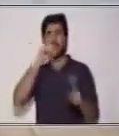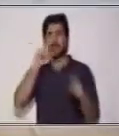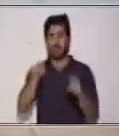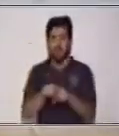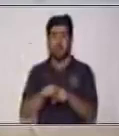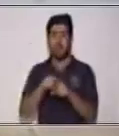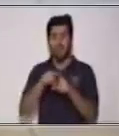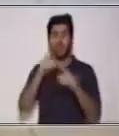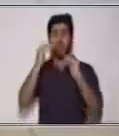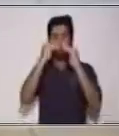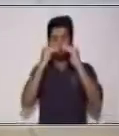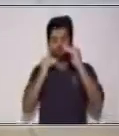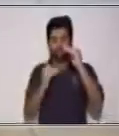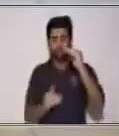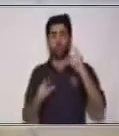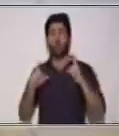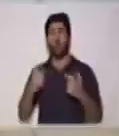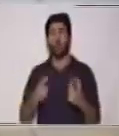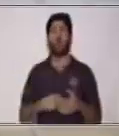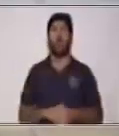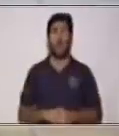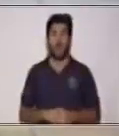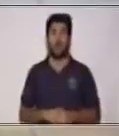le da vida a un informe es la